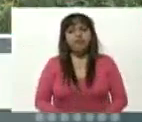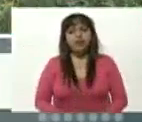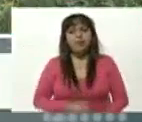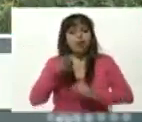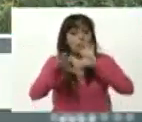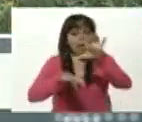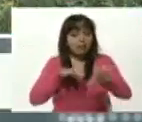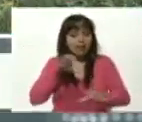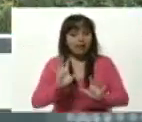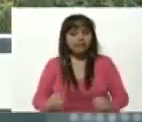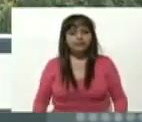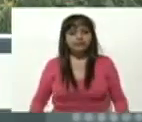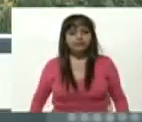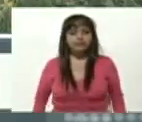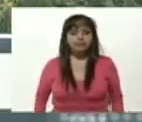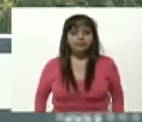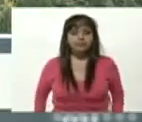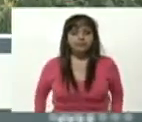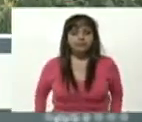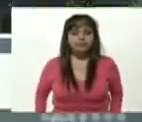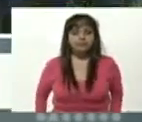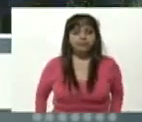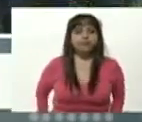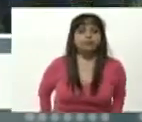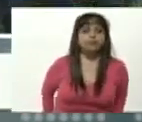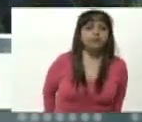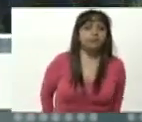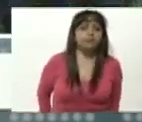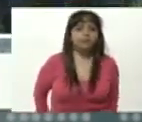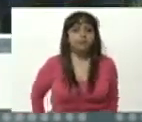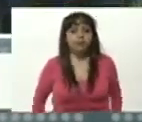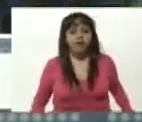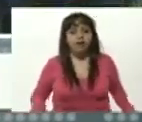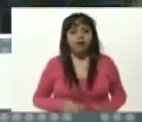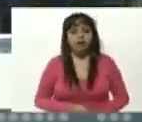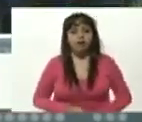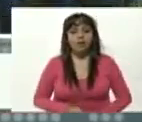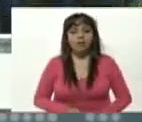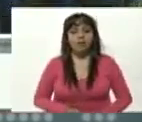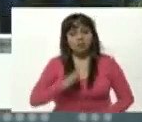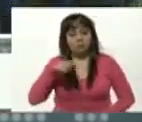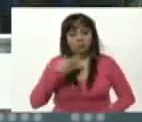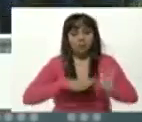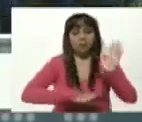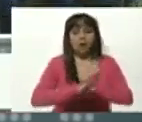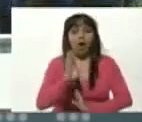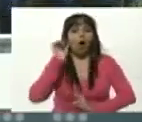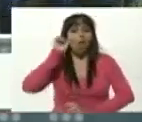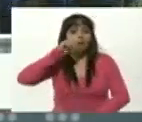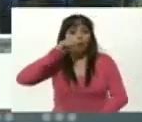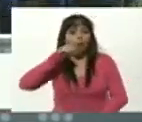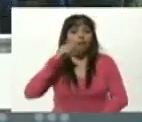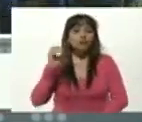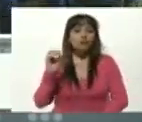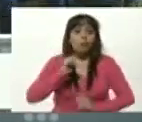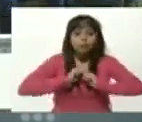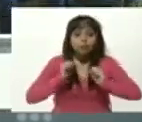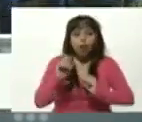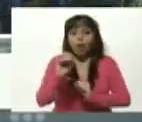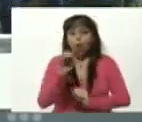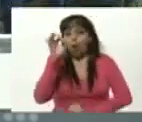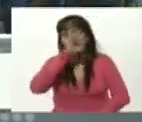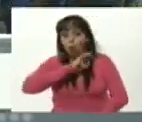animales, para criar los pollos, para criar las gallinas, para criar los caprinos,